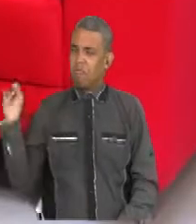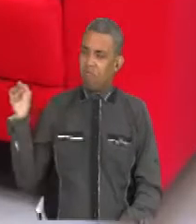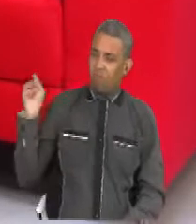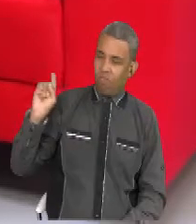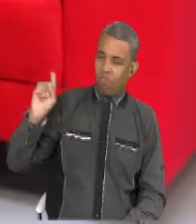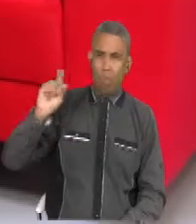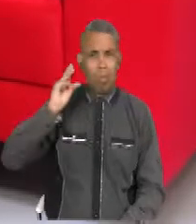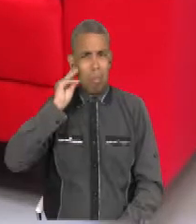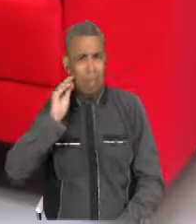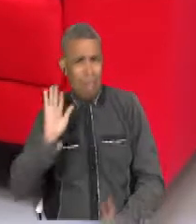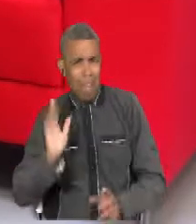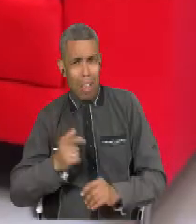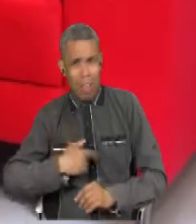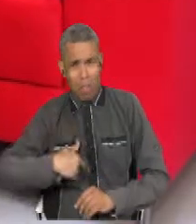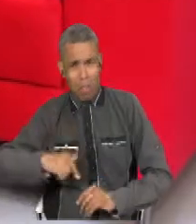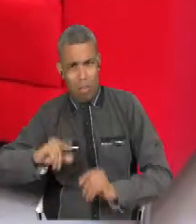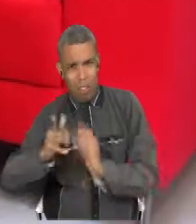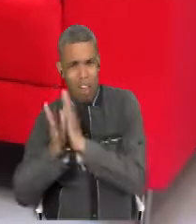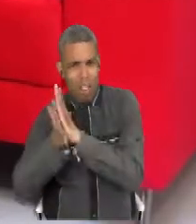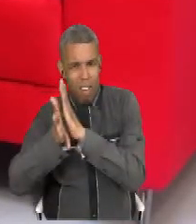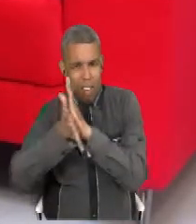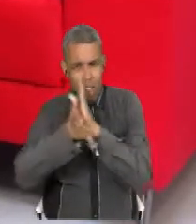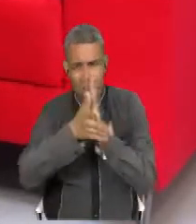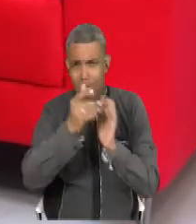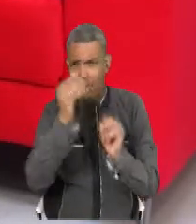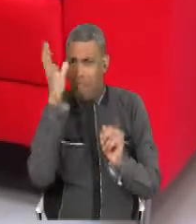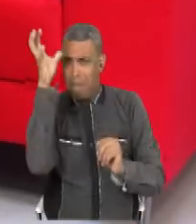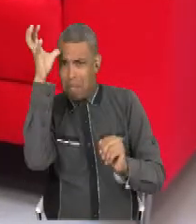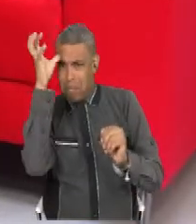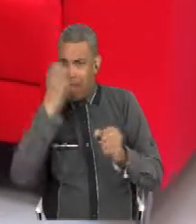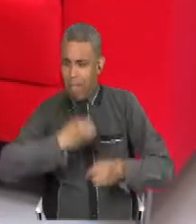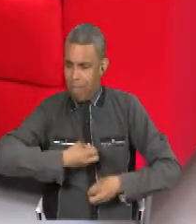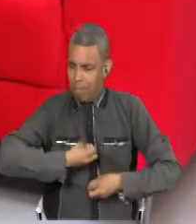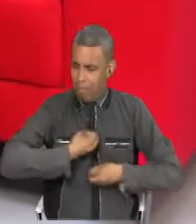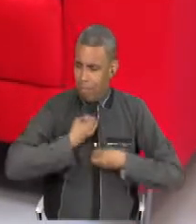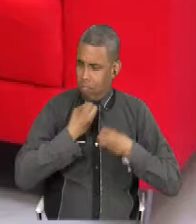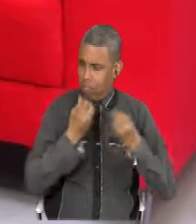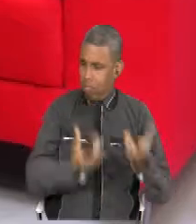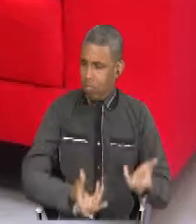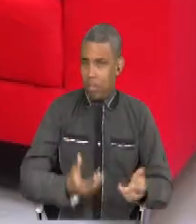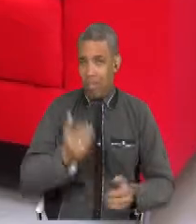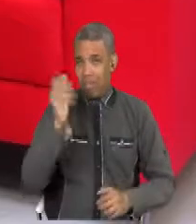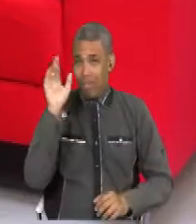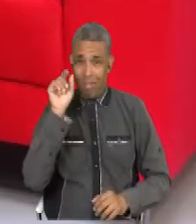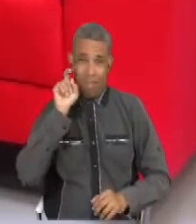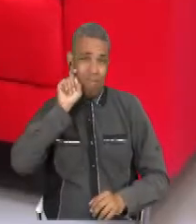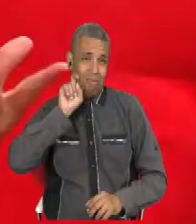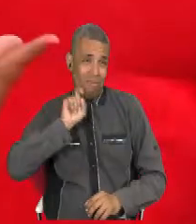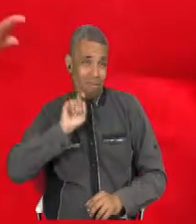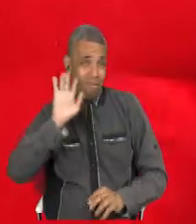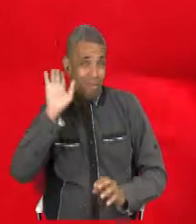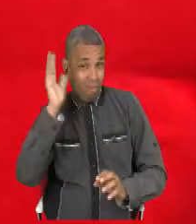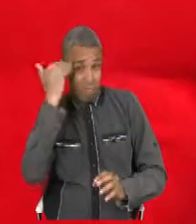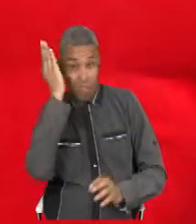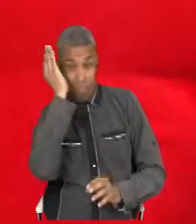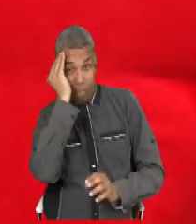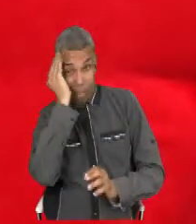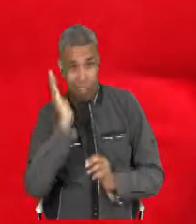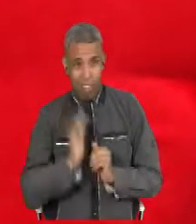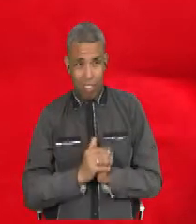hace totalmente, pues me fluye hablar de, iba a nombrar